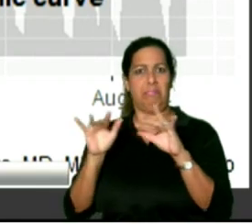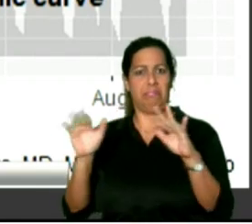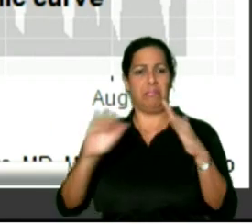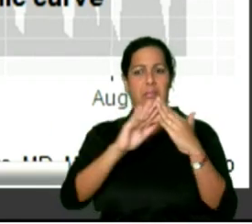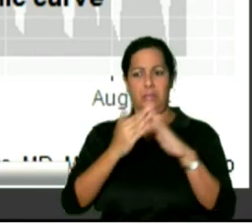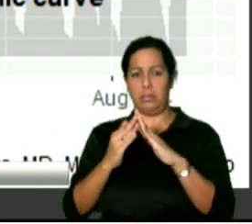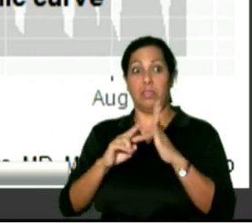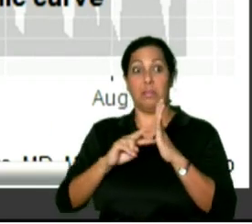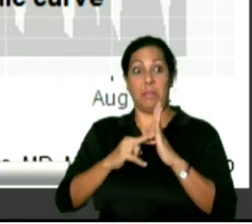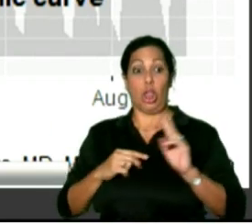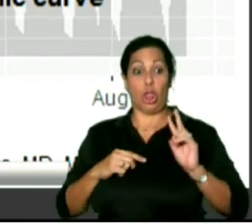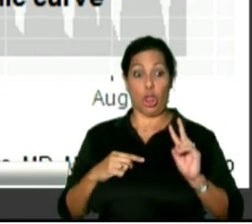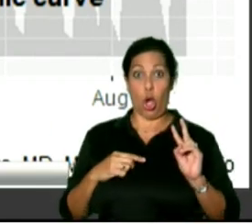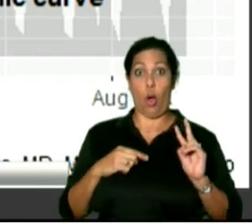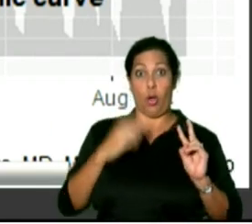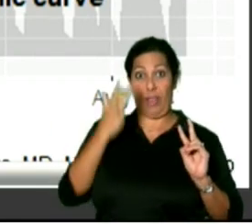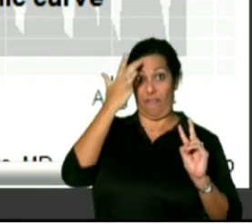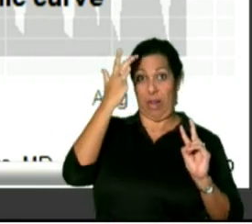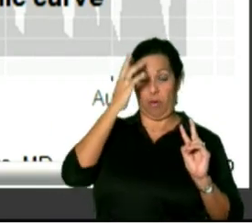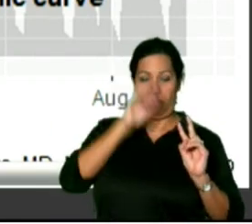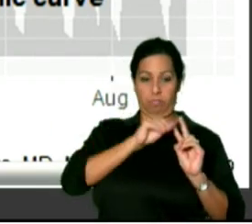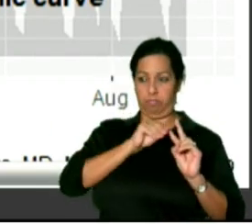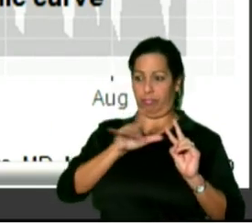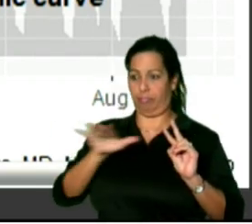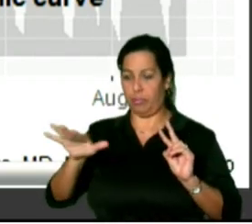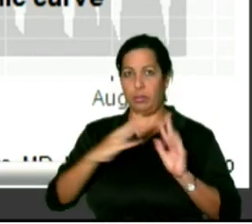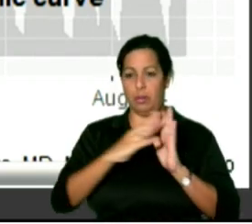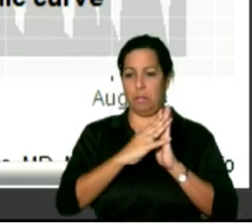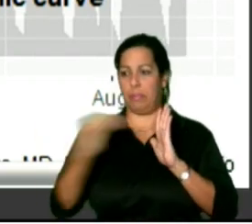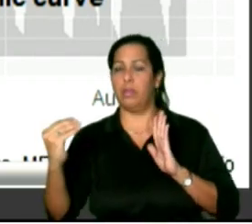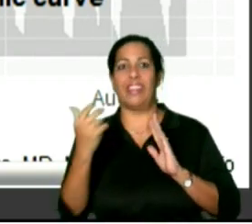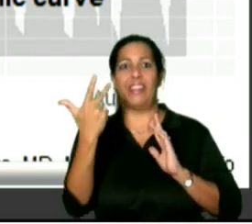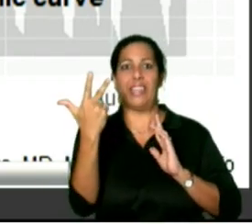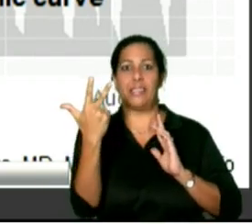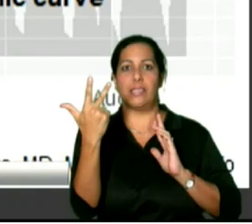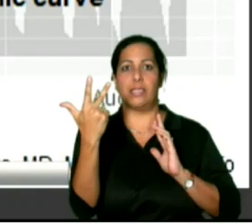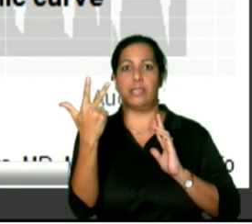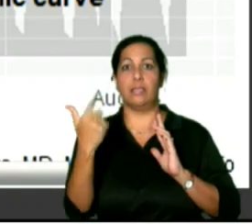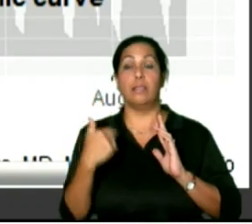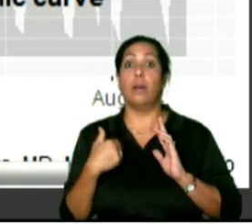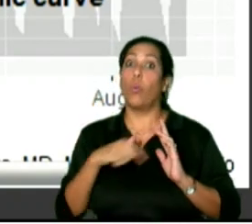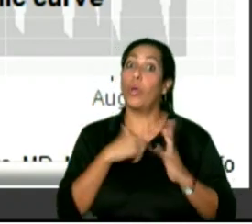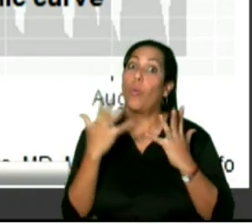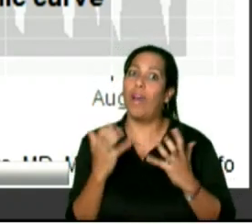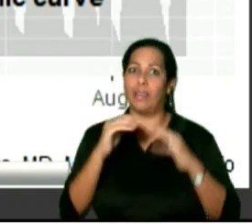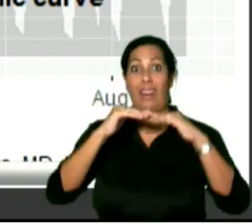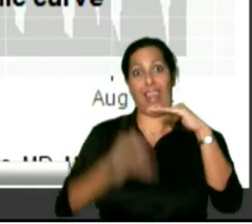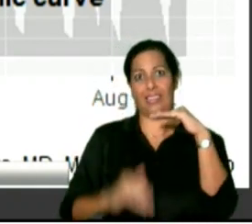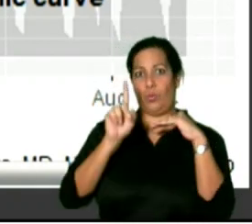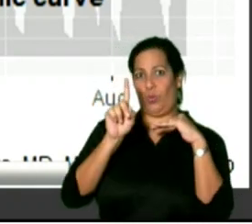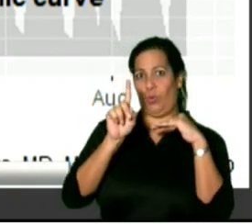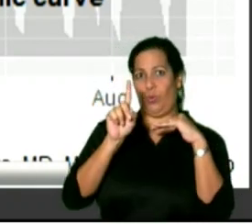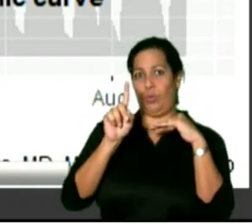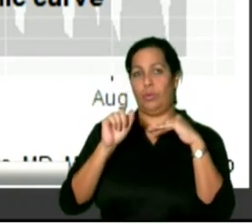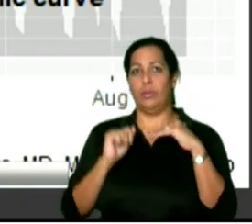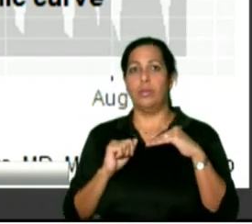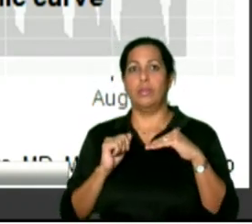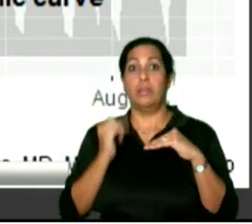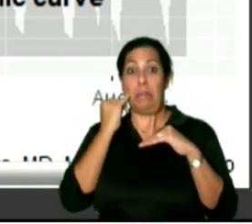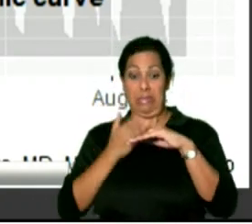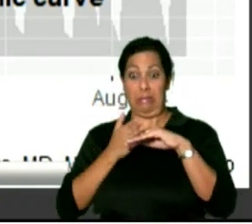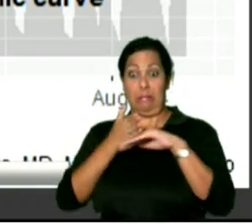estar infectando 3 personas. Eso no es bueno. Usualmente queremos estar por debajo de 1. Mientras estemos en 1 o sobre 1, quiere decir que